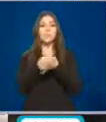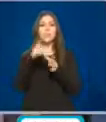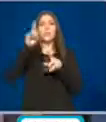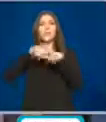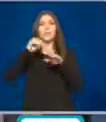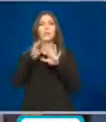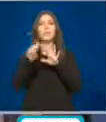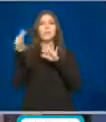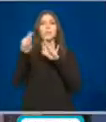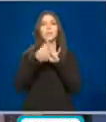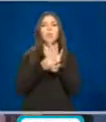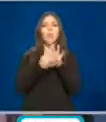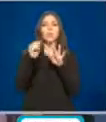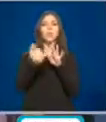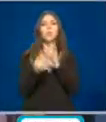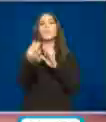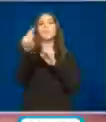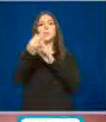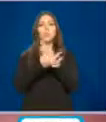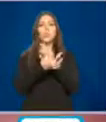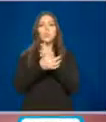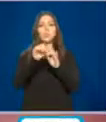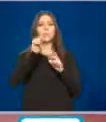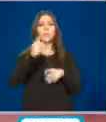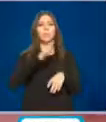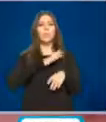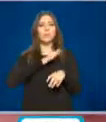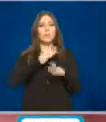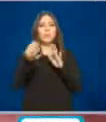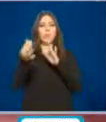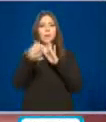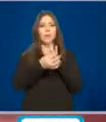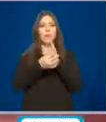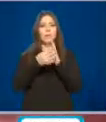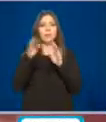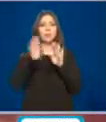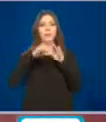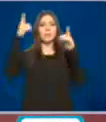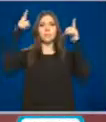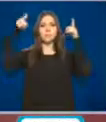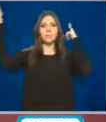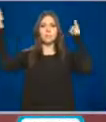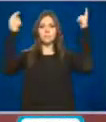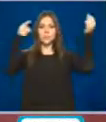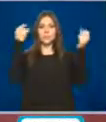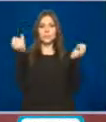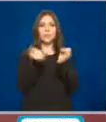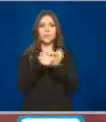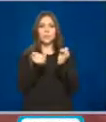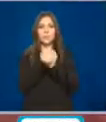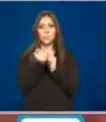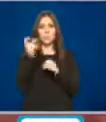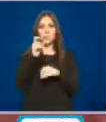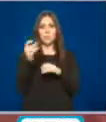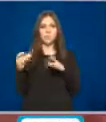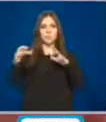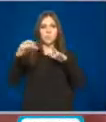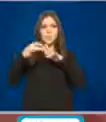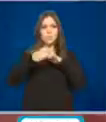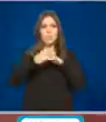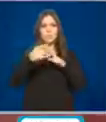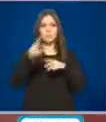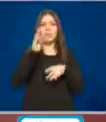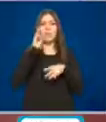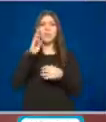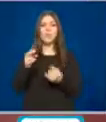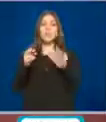pero por ejemplo los que se gradúan Sí. traen sus anillos de graduación, ¿no? Y eso también siento yo, digo, tú lo Es dirás un mejor, símbolo de poder. que obviamente es como ve